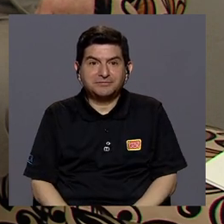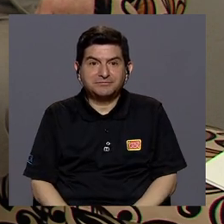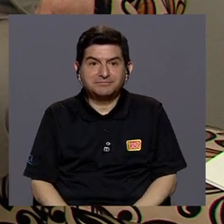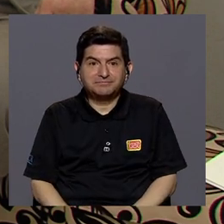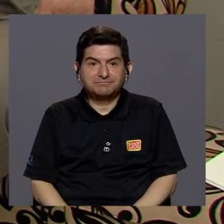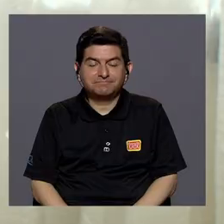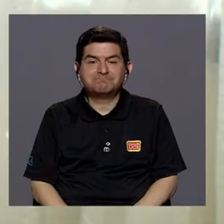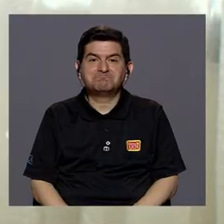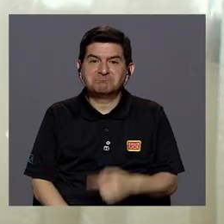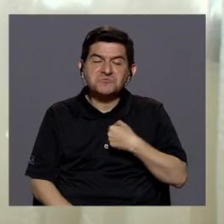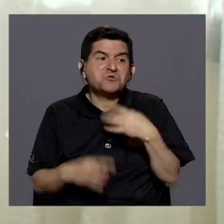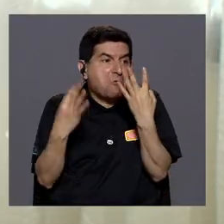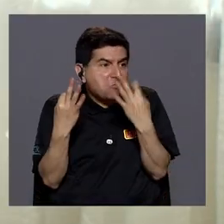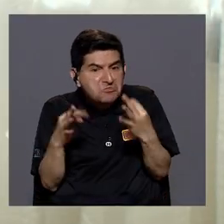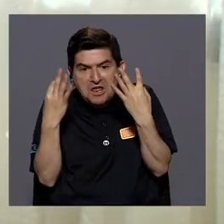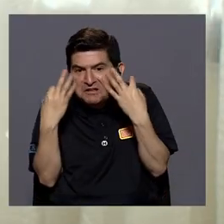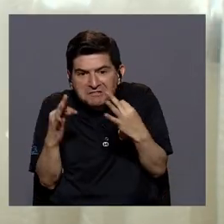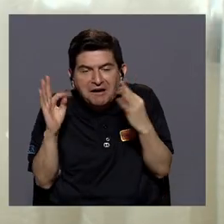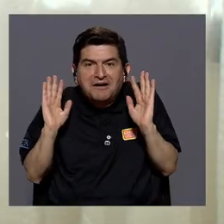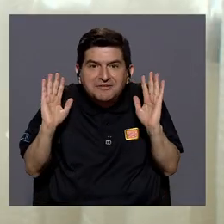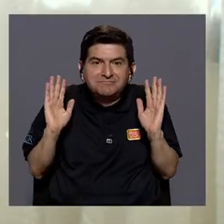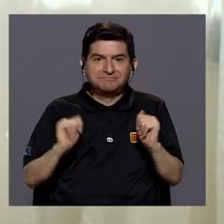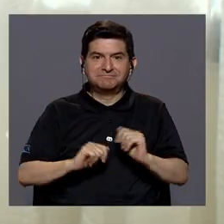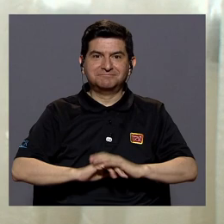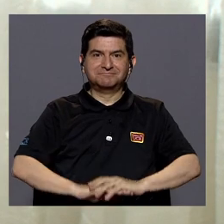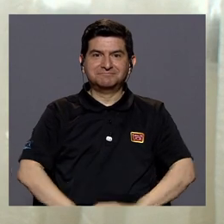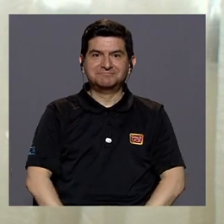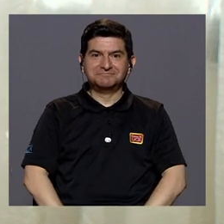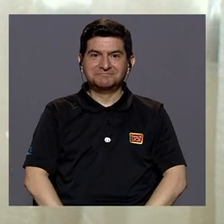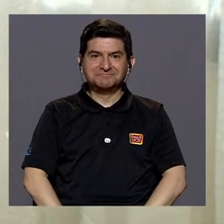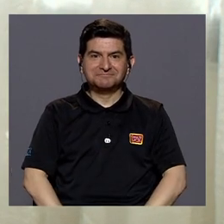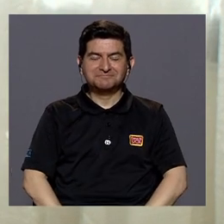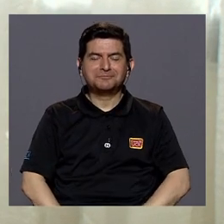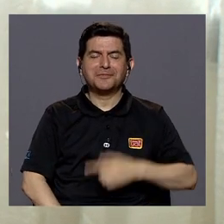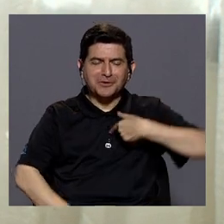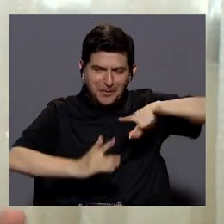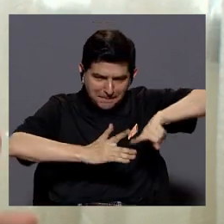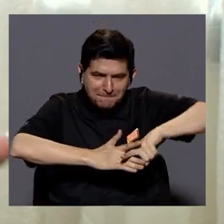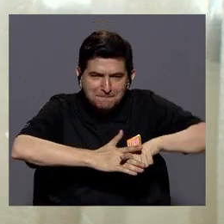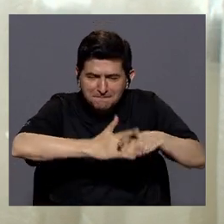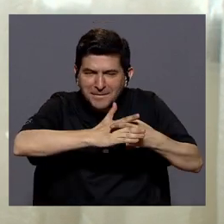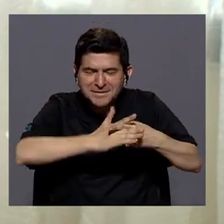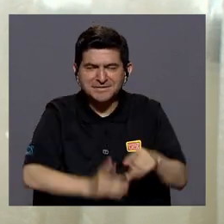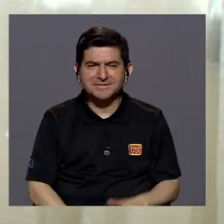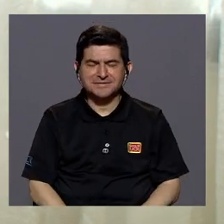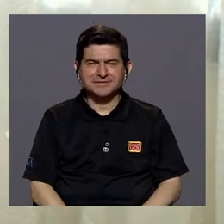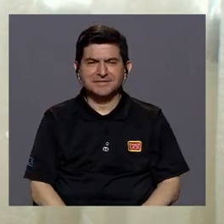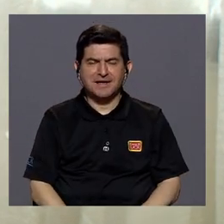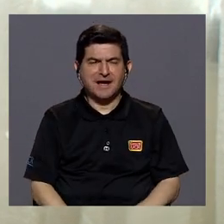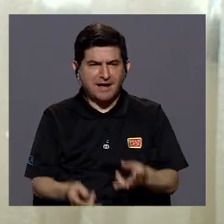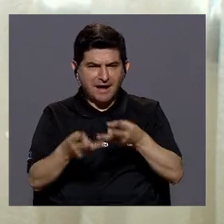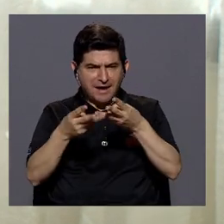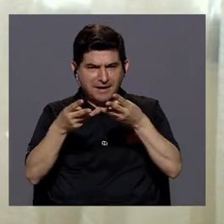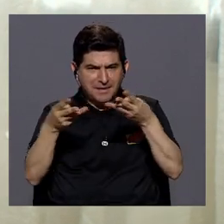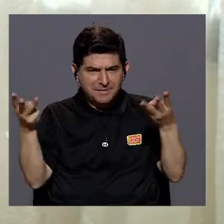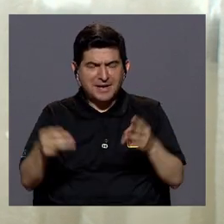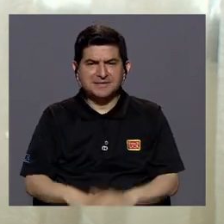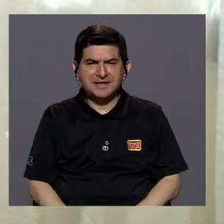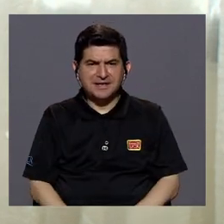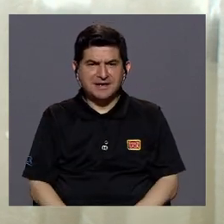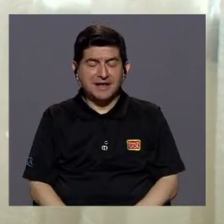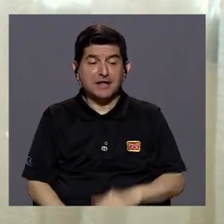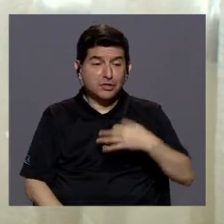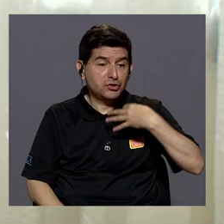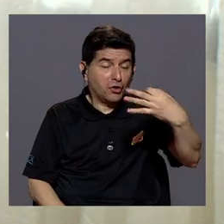yo voy a intentar hacerlo. Y empecé, como yo recibía el material de ellos todos los